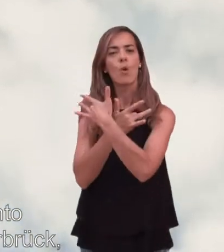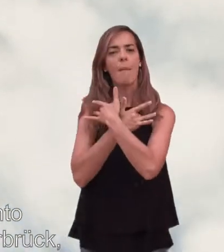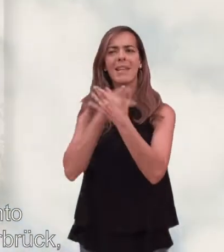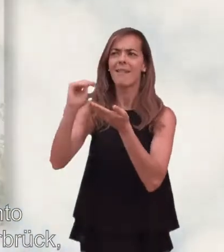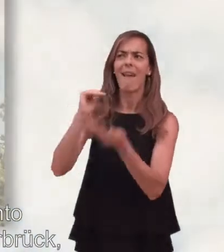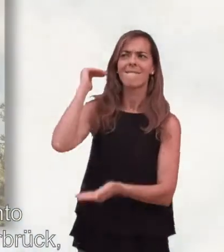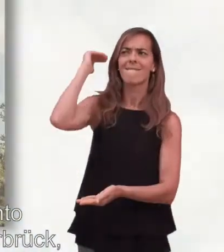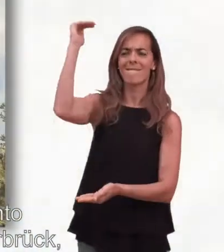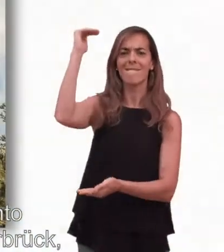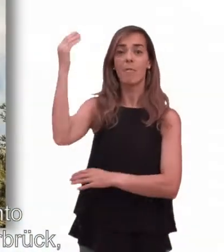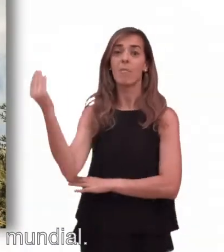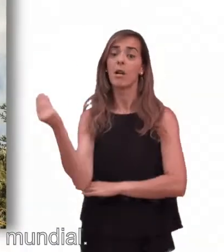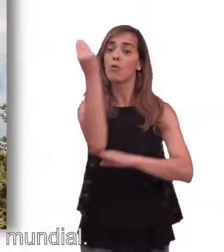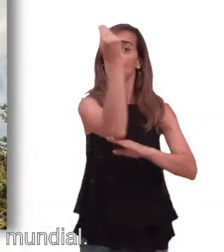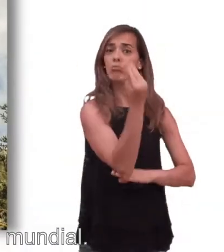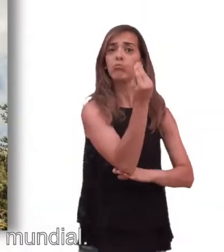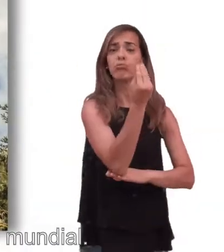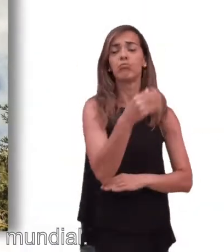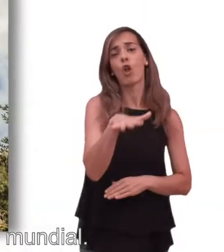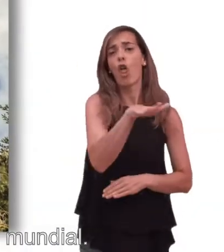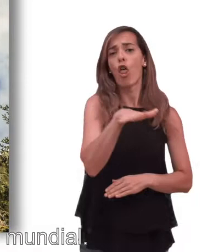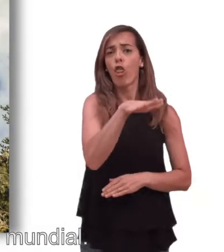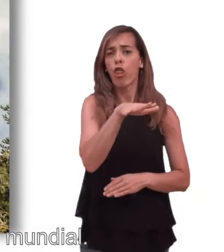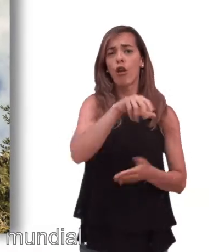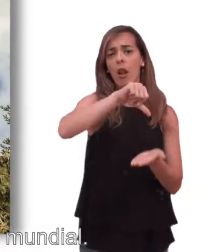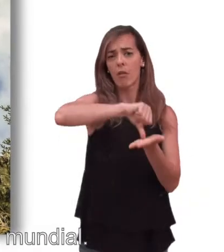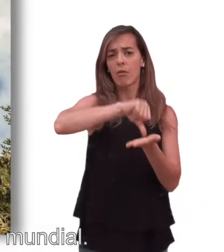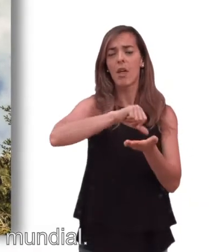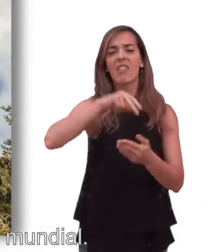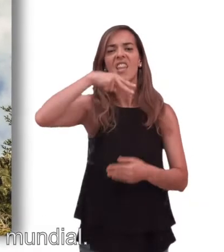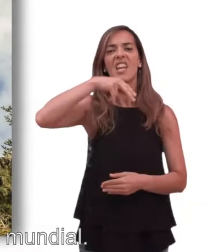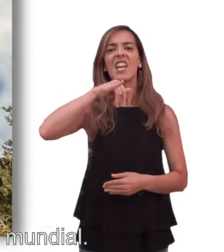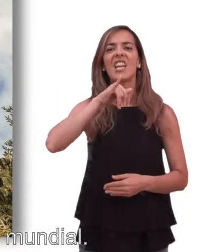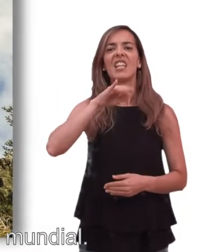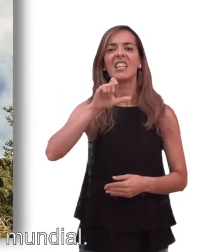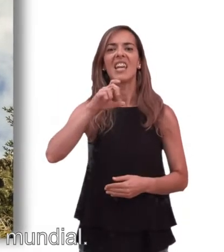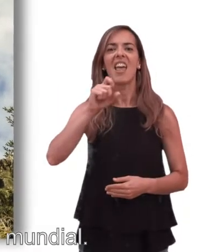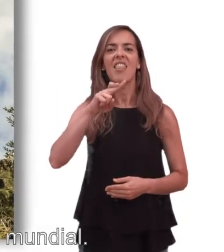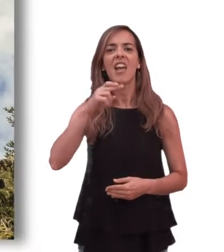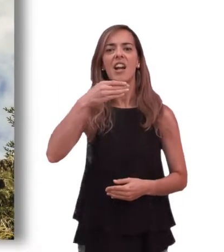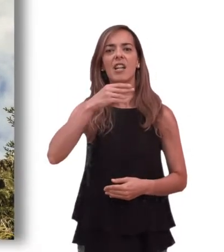localidad de Niederbrück, indemne durante la Primera Guerra Mundial.